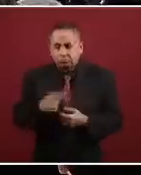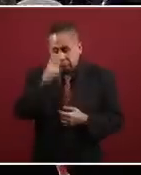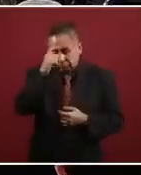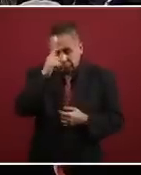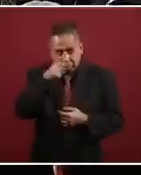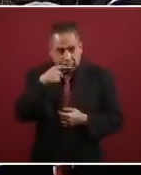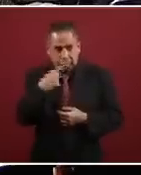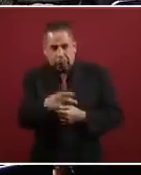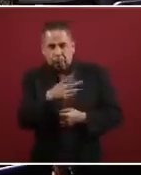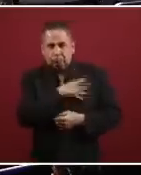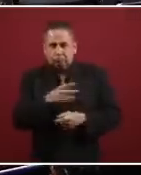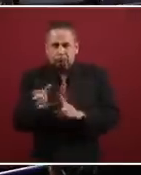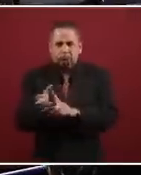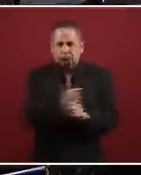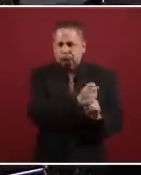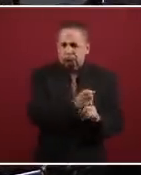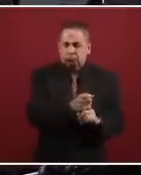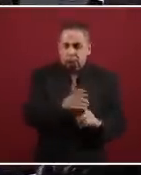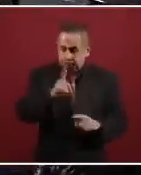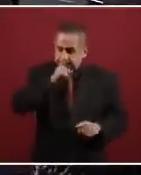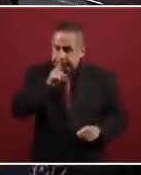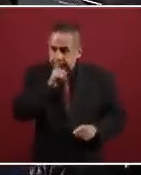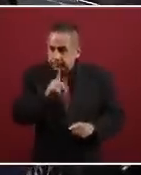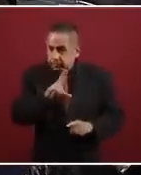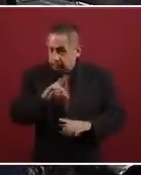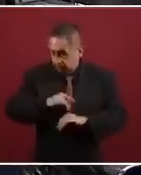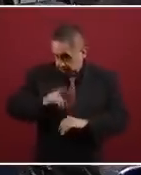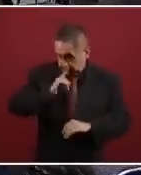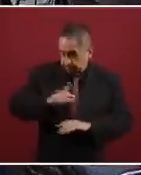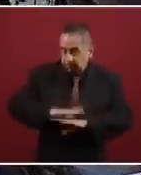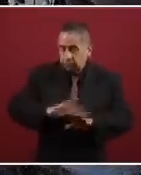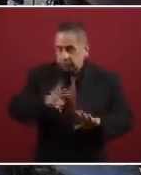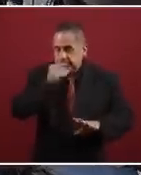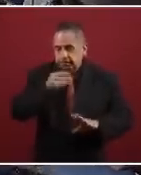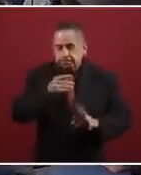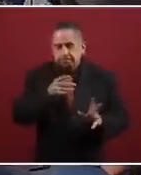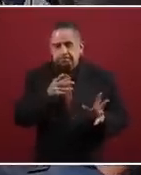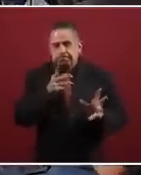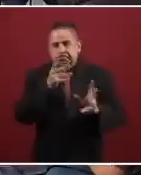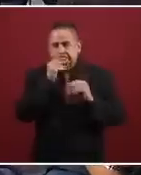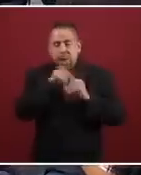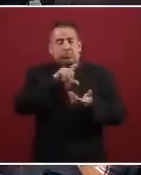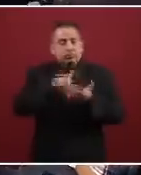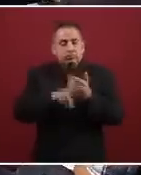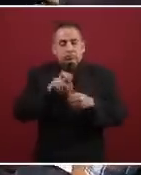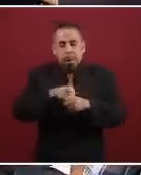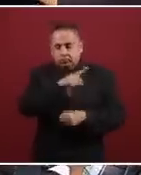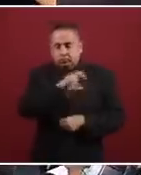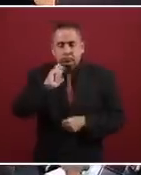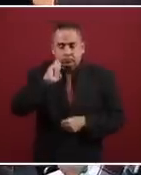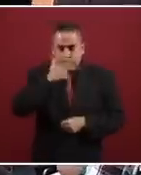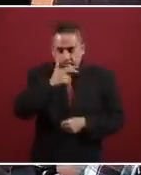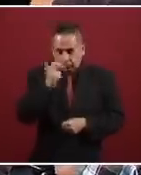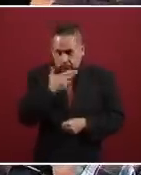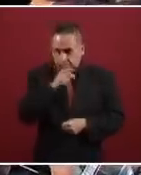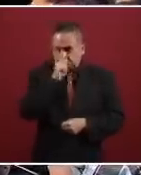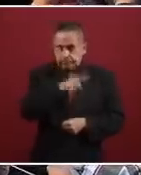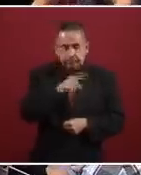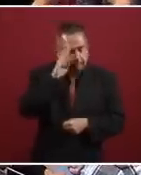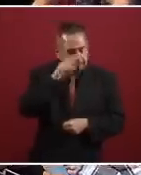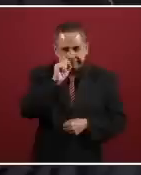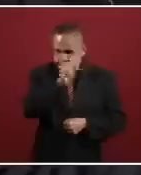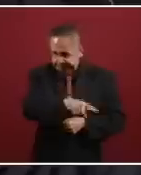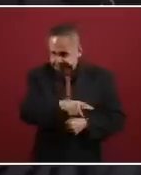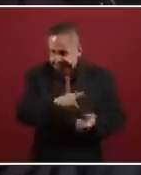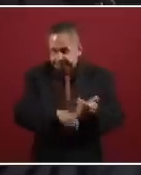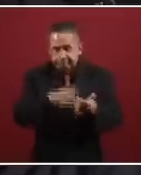secuestrar a tu hijo, ¿no? A ver si te callas o a ver si no te callas. Y luego Chihuahua, señor. Chihuahua, el señor, porque